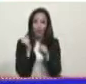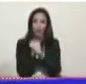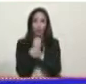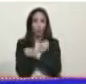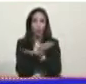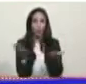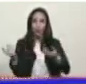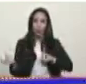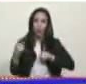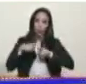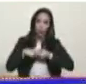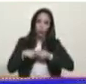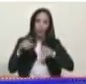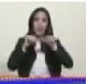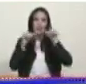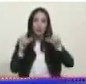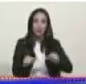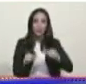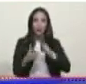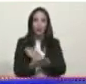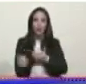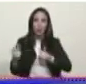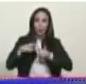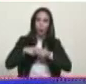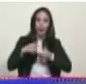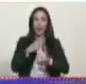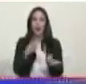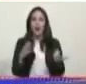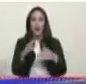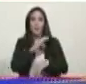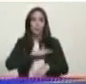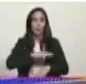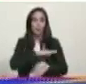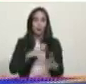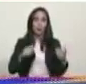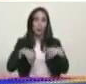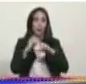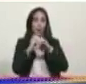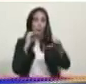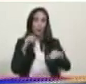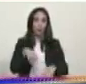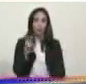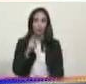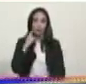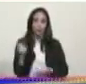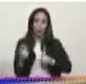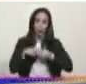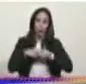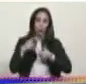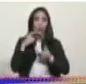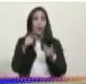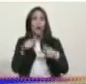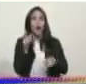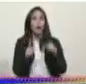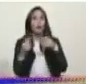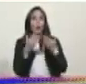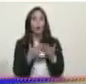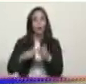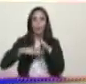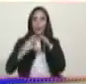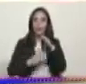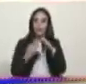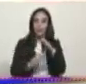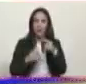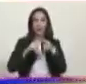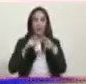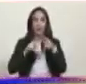se incorporen al sistema educativo de la Gran Misión Transporte Venezuela para sacar su bachillerato, para sacar